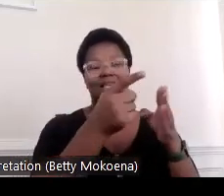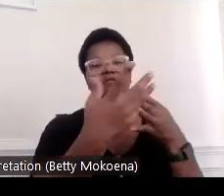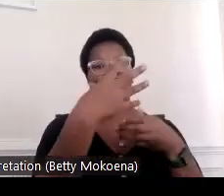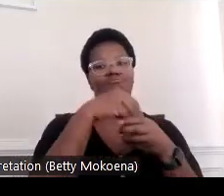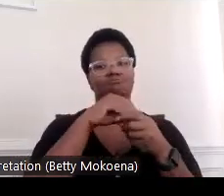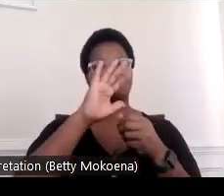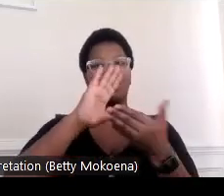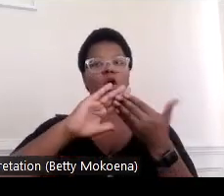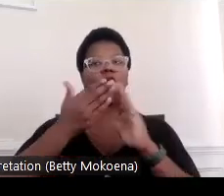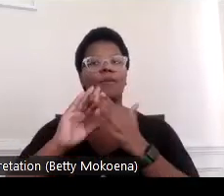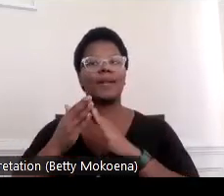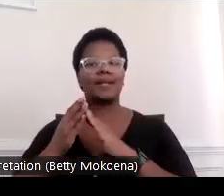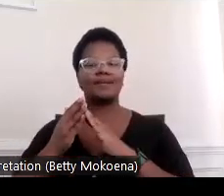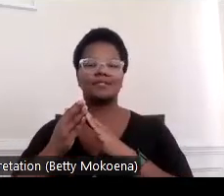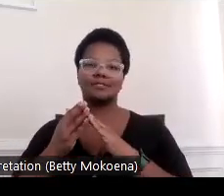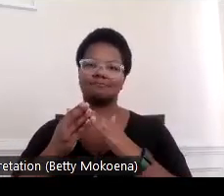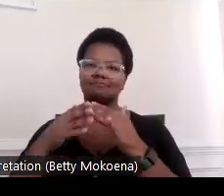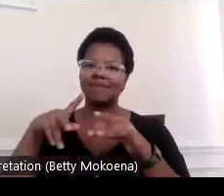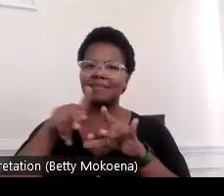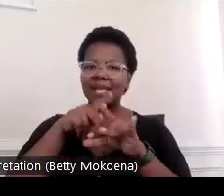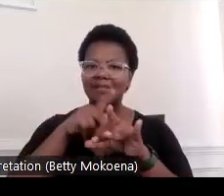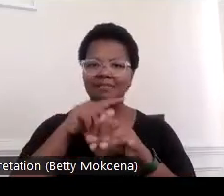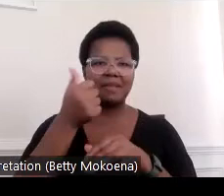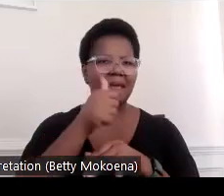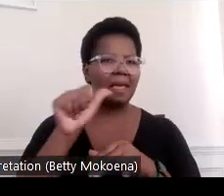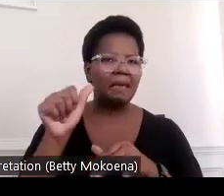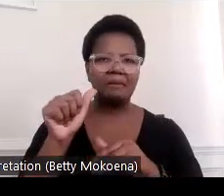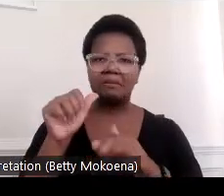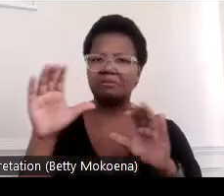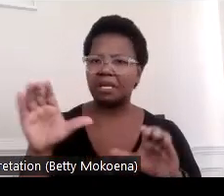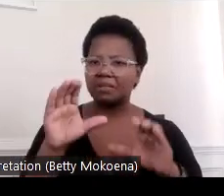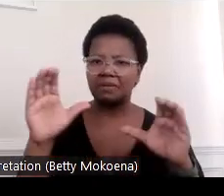asegurarán que el individuo participe en la comunidad